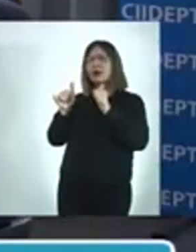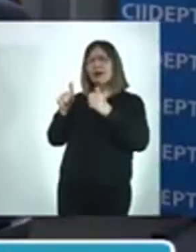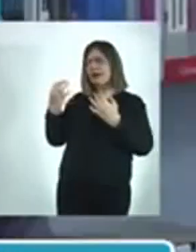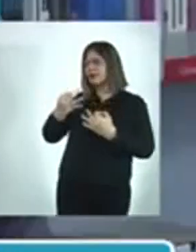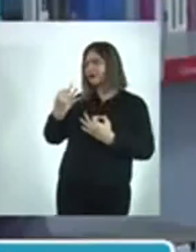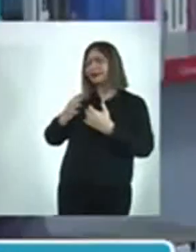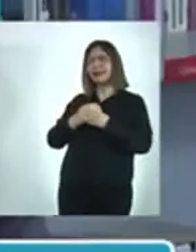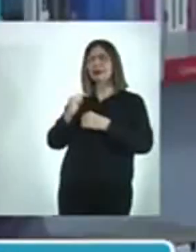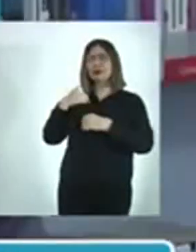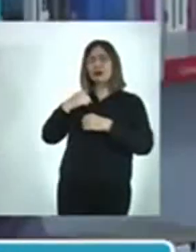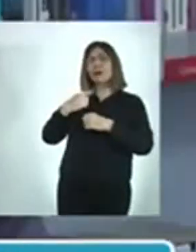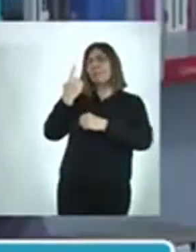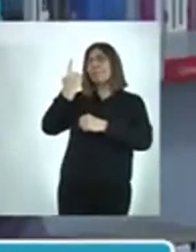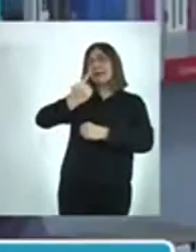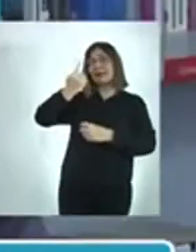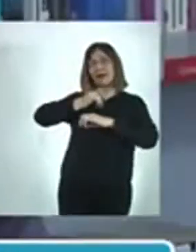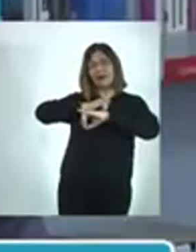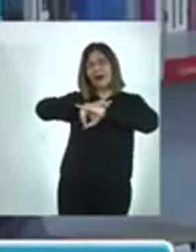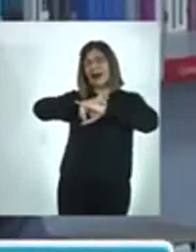Primero